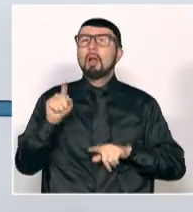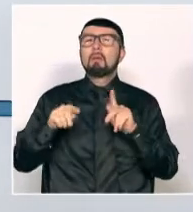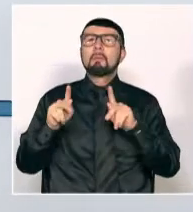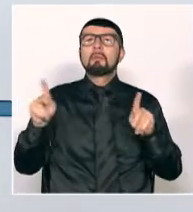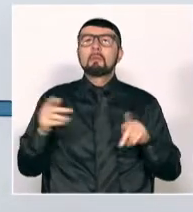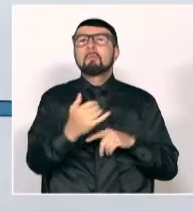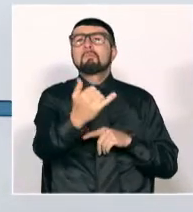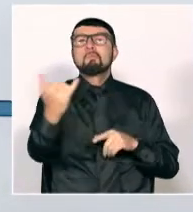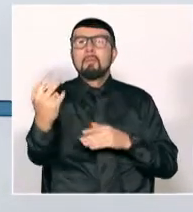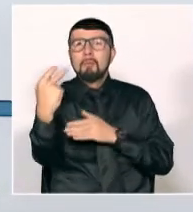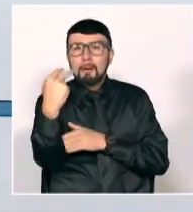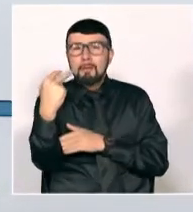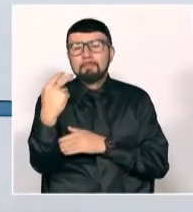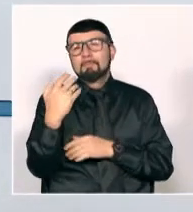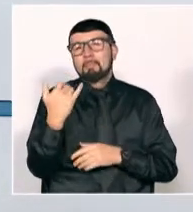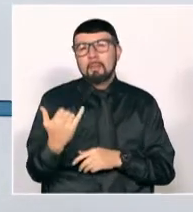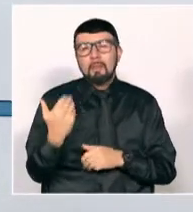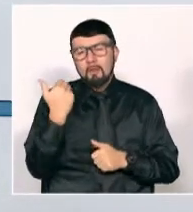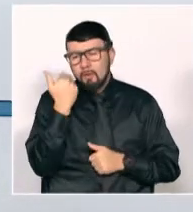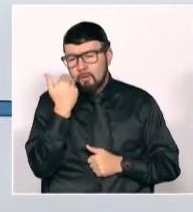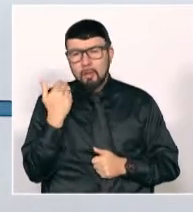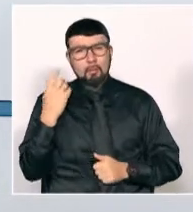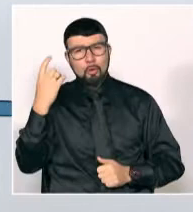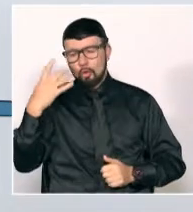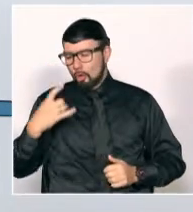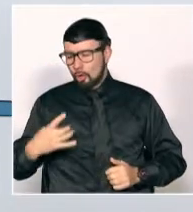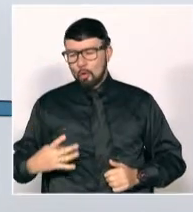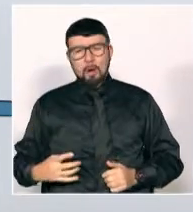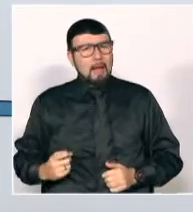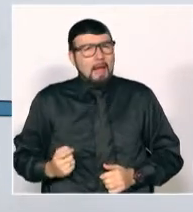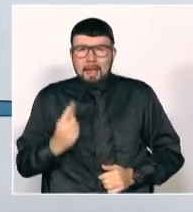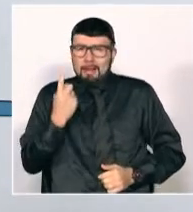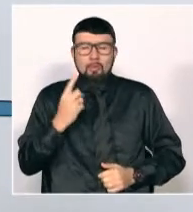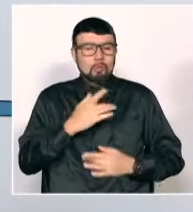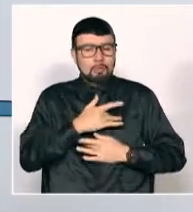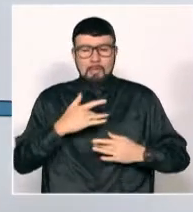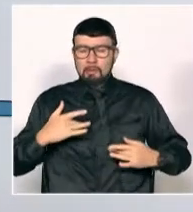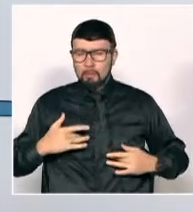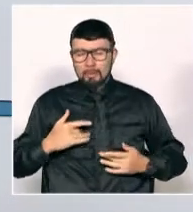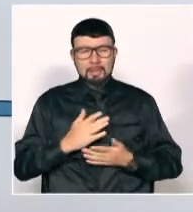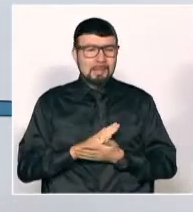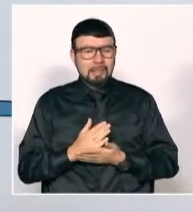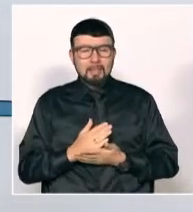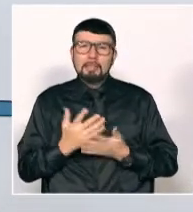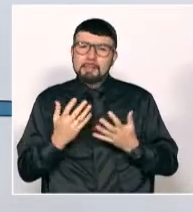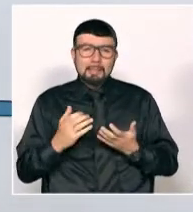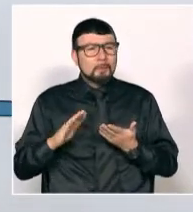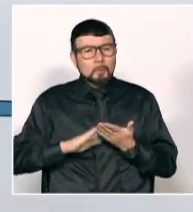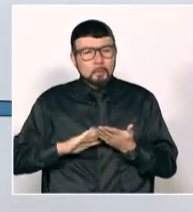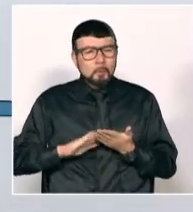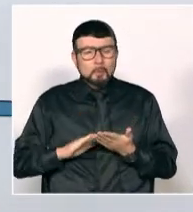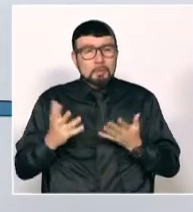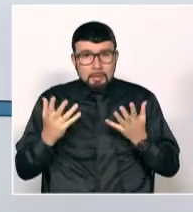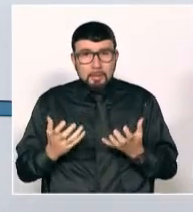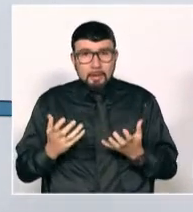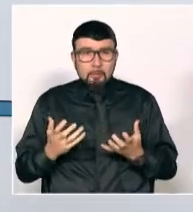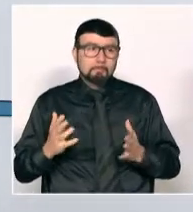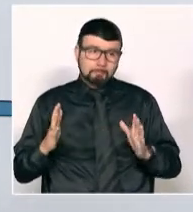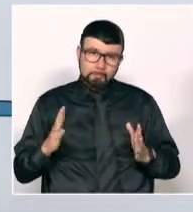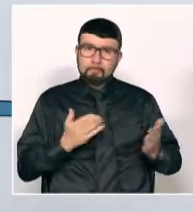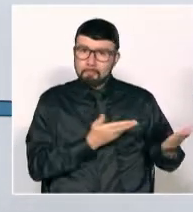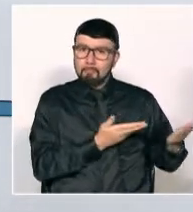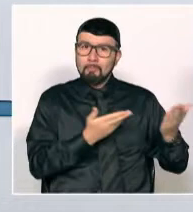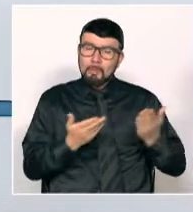algún síntoma, algún dolor, alguna molestia, algo referente a su salud que le gustaría mejorar esto? Pues qué bueno que podemos estar